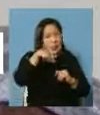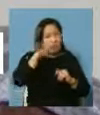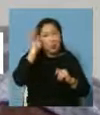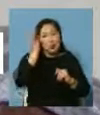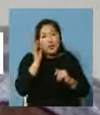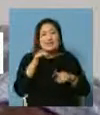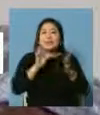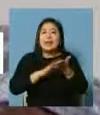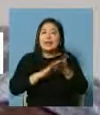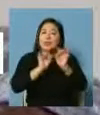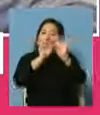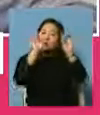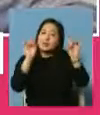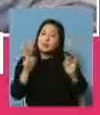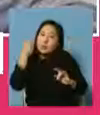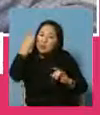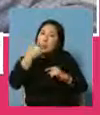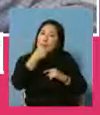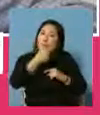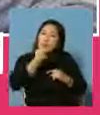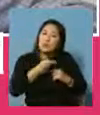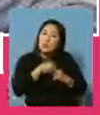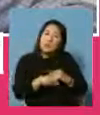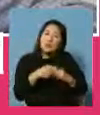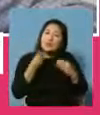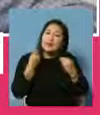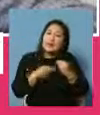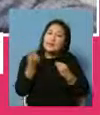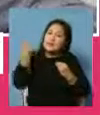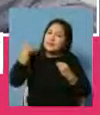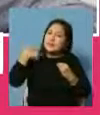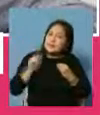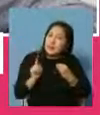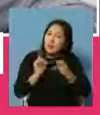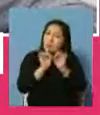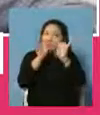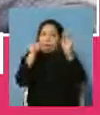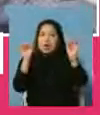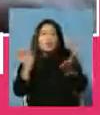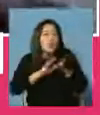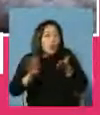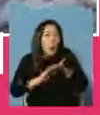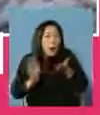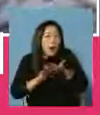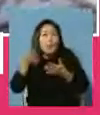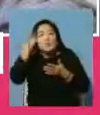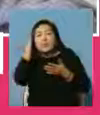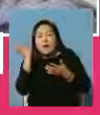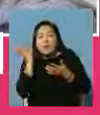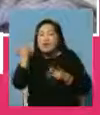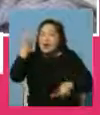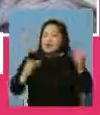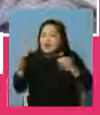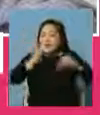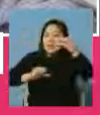es virólogo, lo decíamos, por eso la pregunta. Qué raro es este virus, si bien es nuevito y sabemos que los